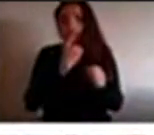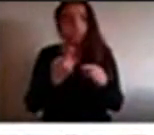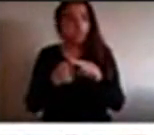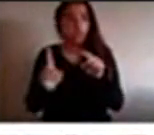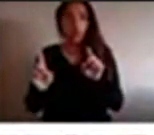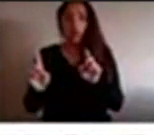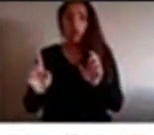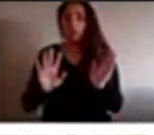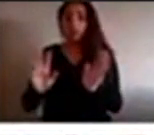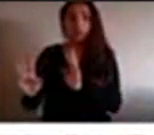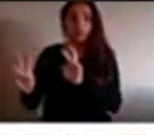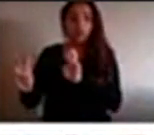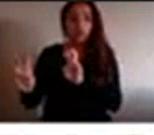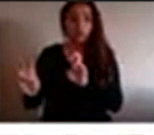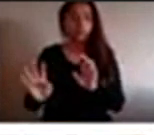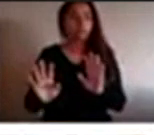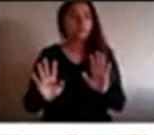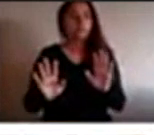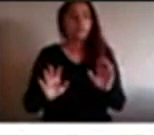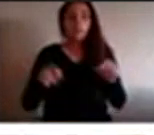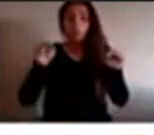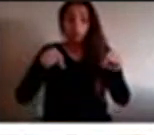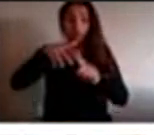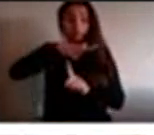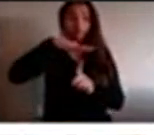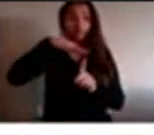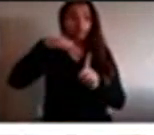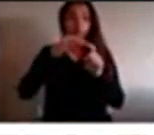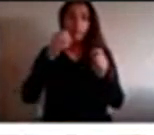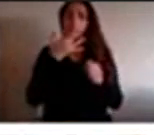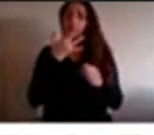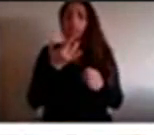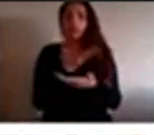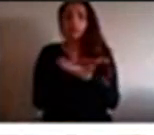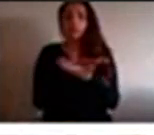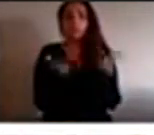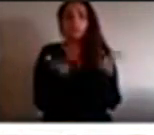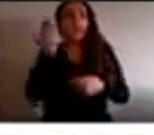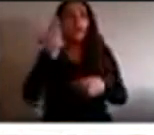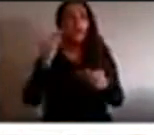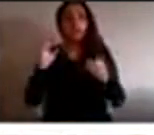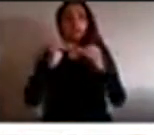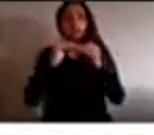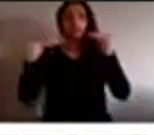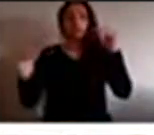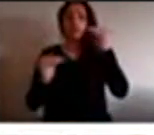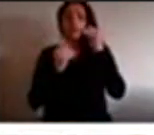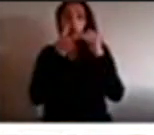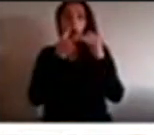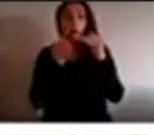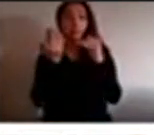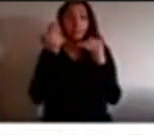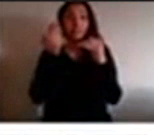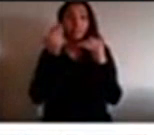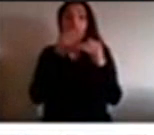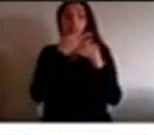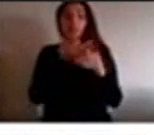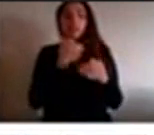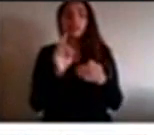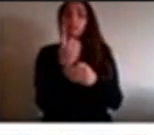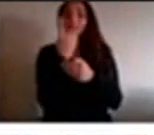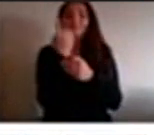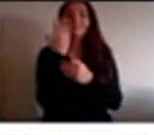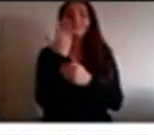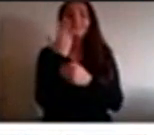Así, a modo de contexto, y tal como señaló el subsecretario del Trabajo, Fernando Arab, el 1 de abril del año 2018 entró